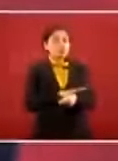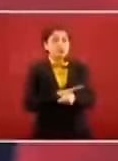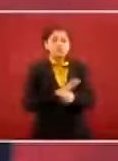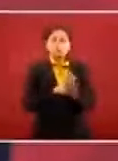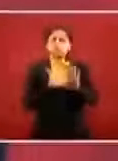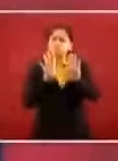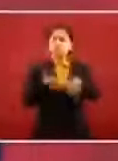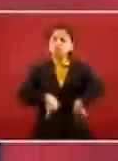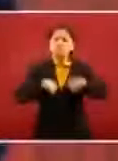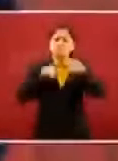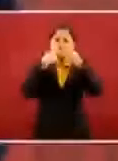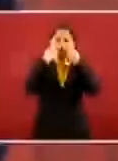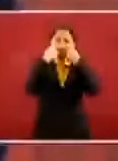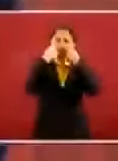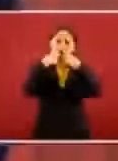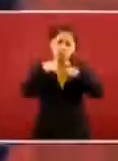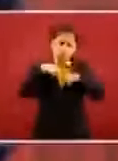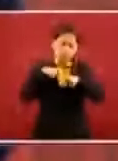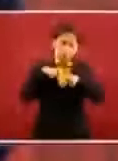para afianzar